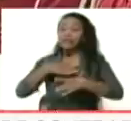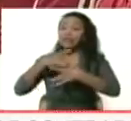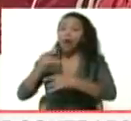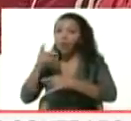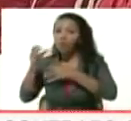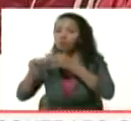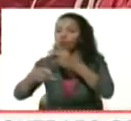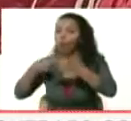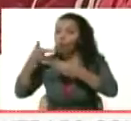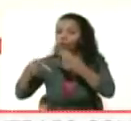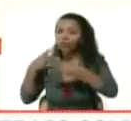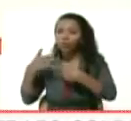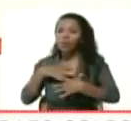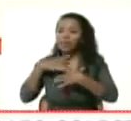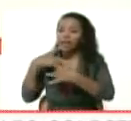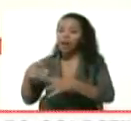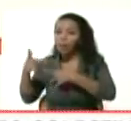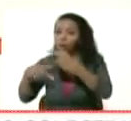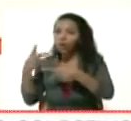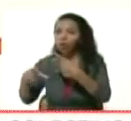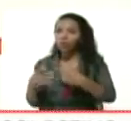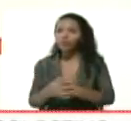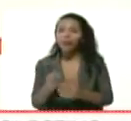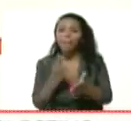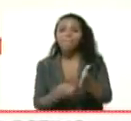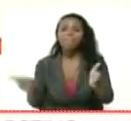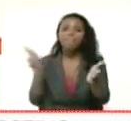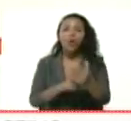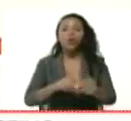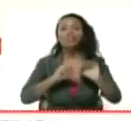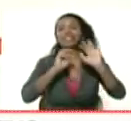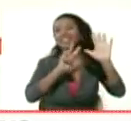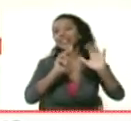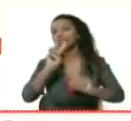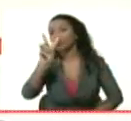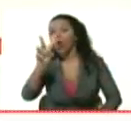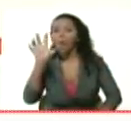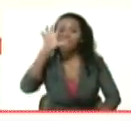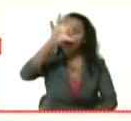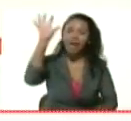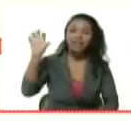político, Repito, 72 países,